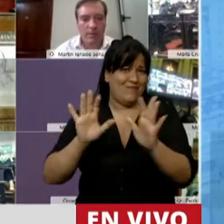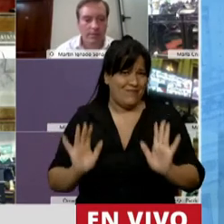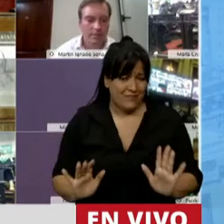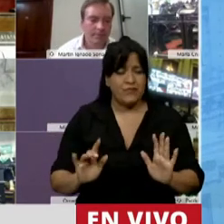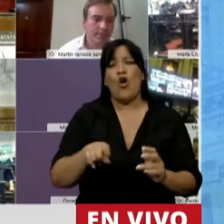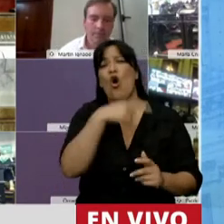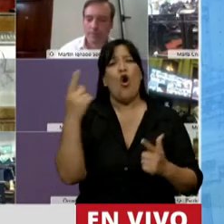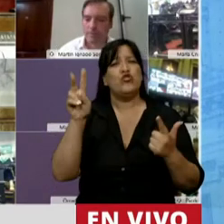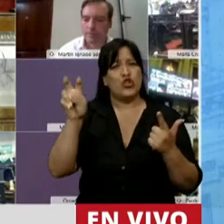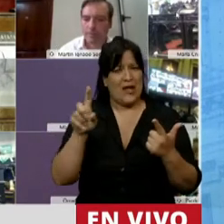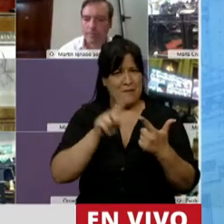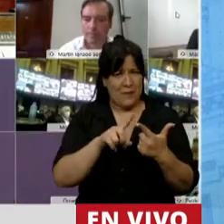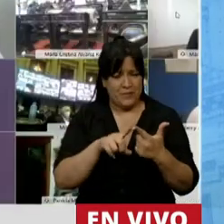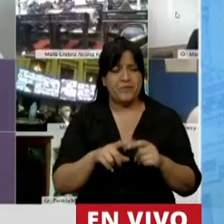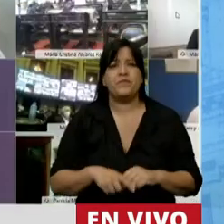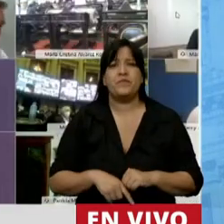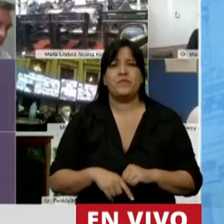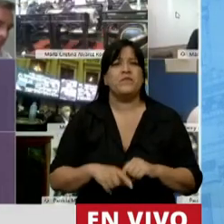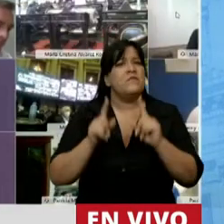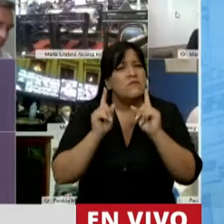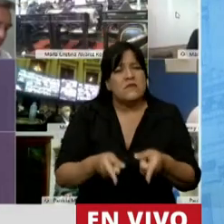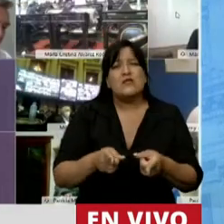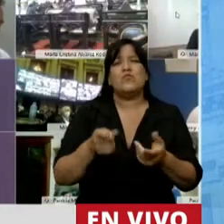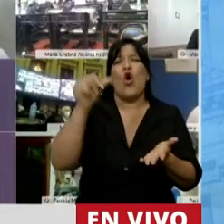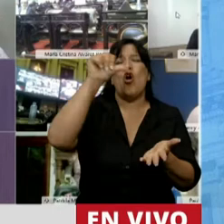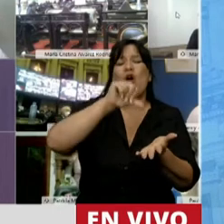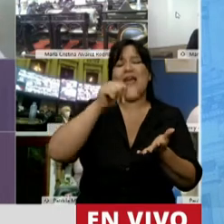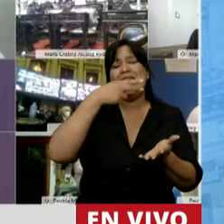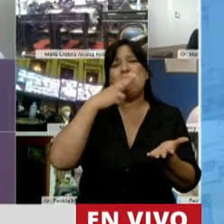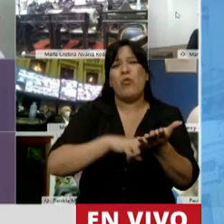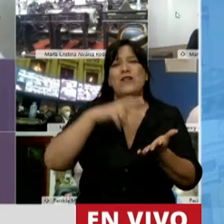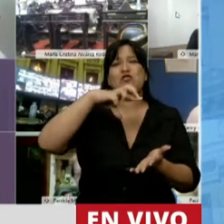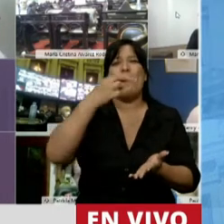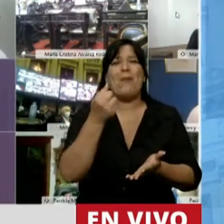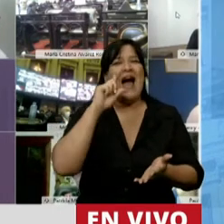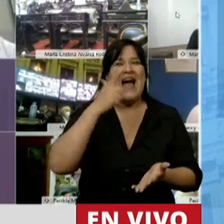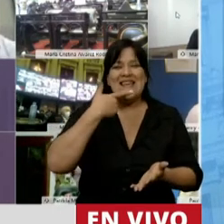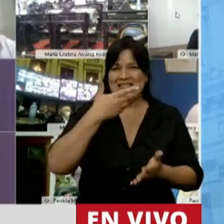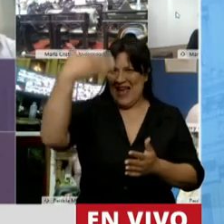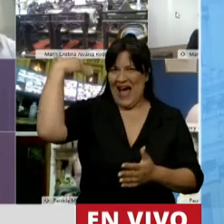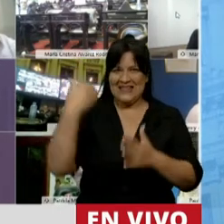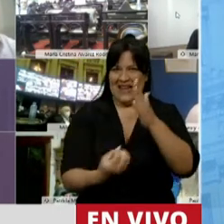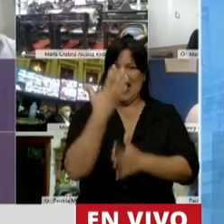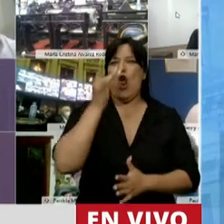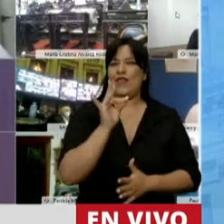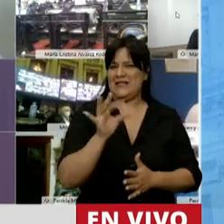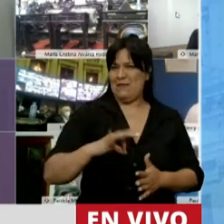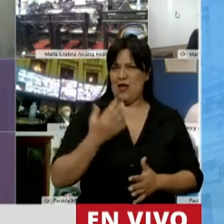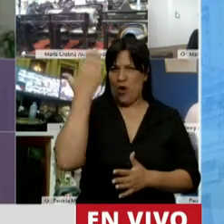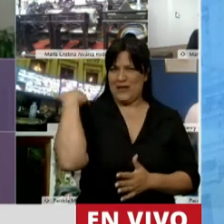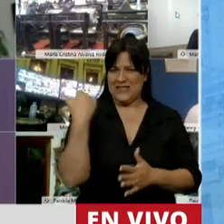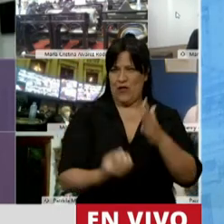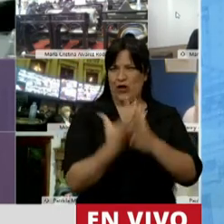Otro de los temas, igual que con el impuesto país, que lo dijimos cuando lo crearon ustedes en diciembre del año